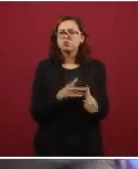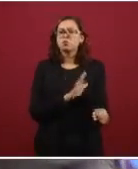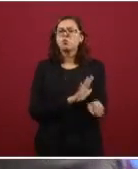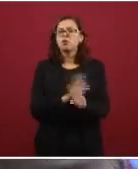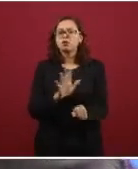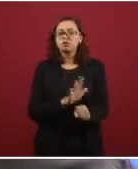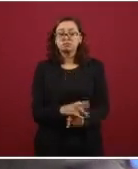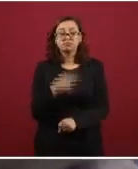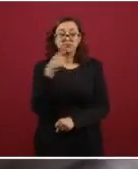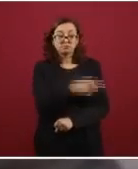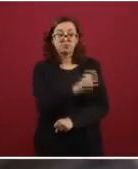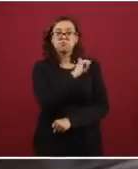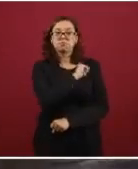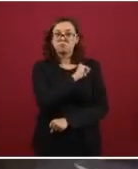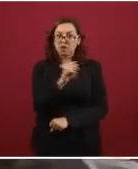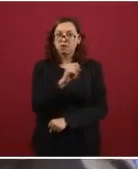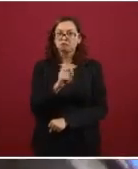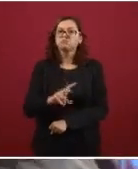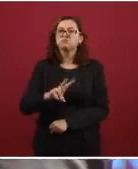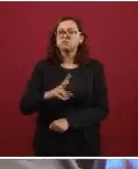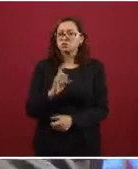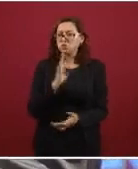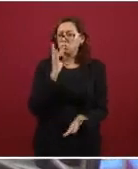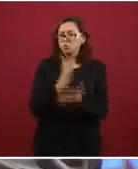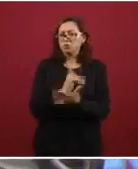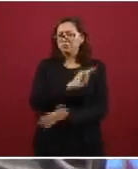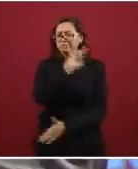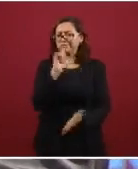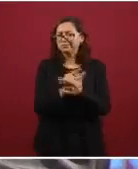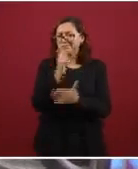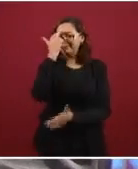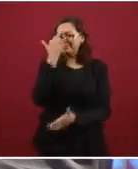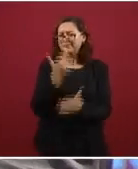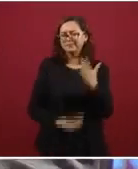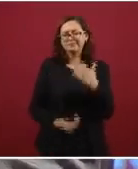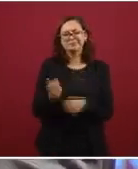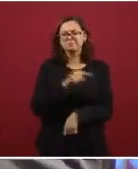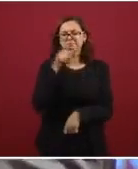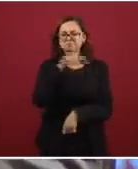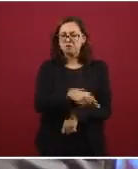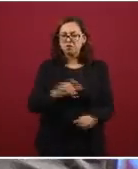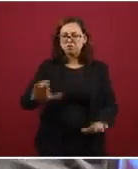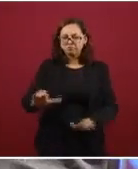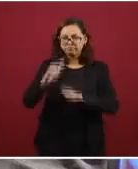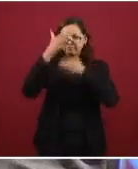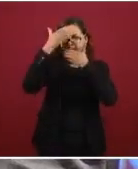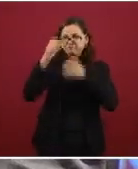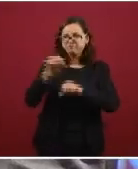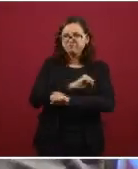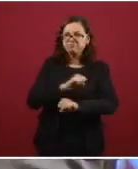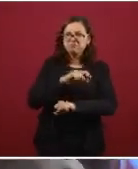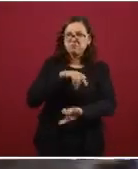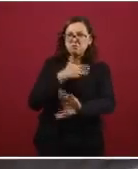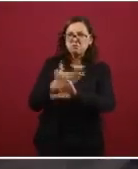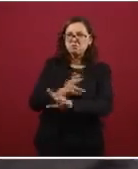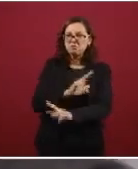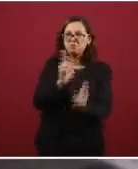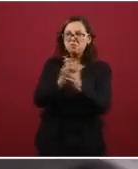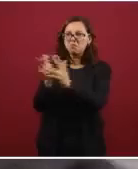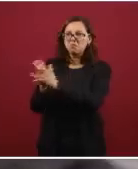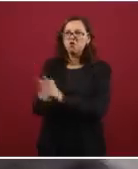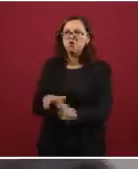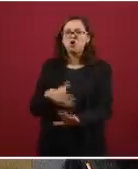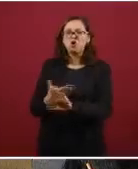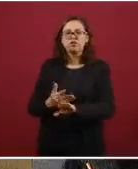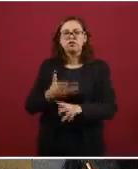es un acto de terrorismo destinado a cegar vidas de mexicanas y